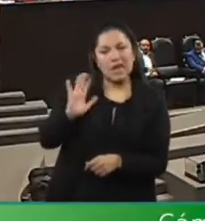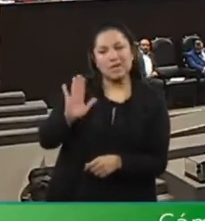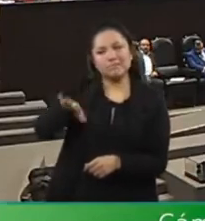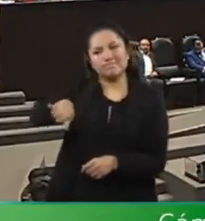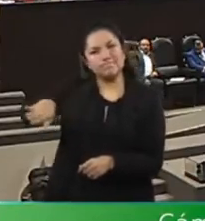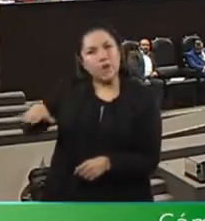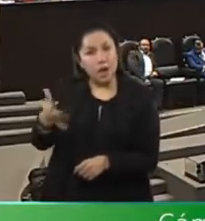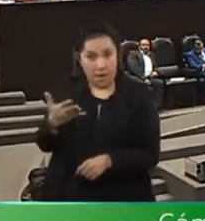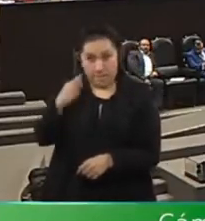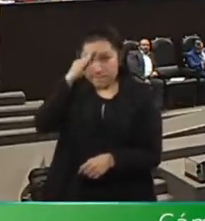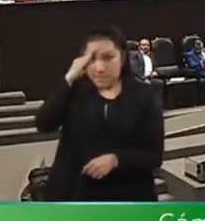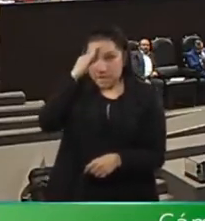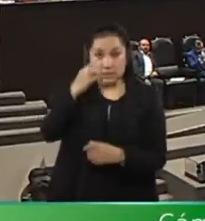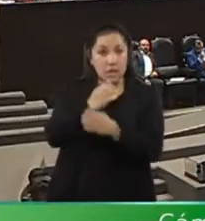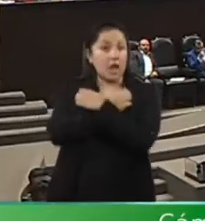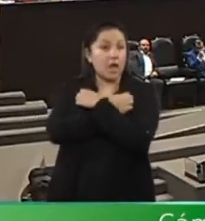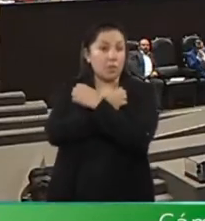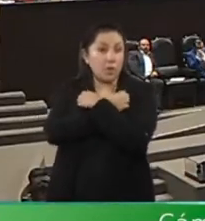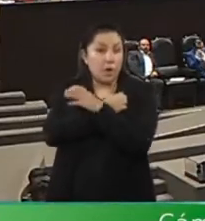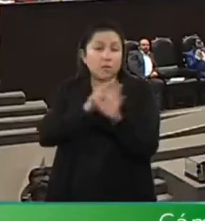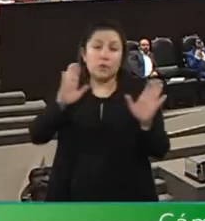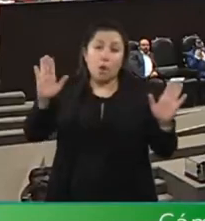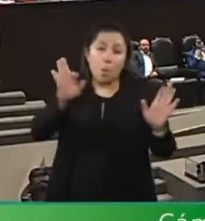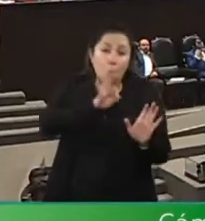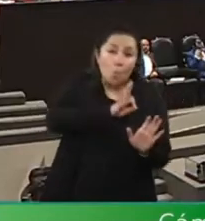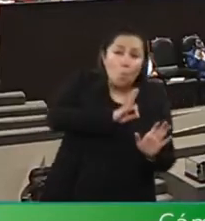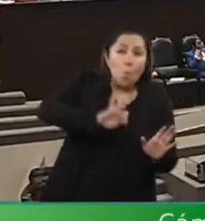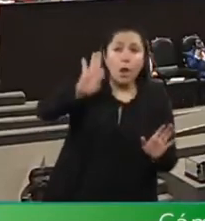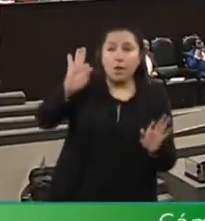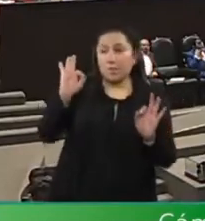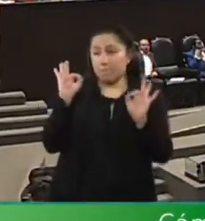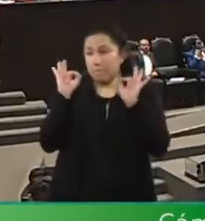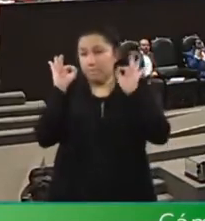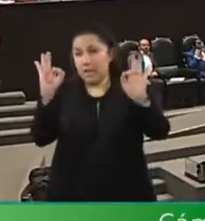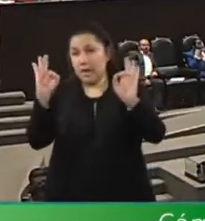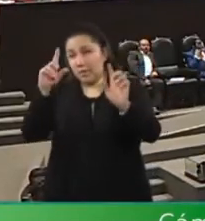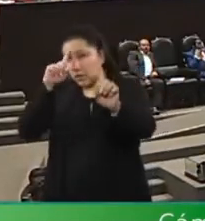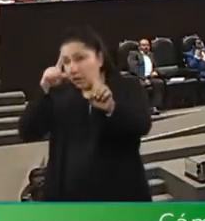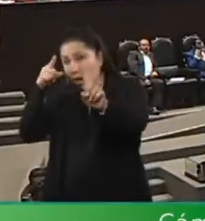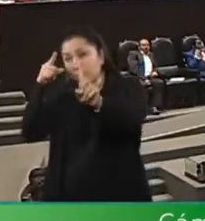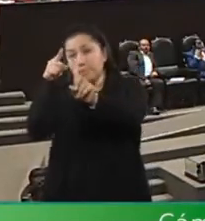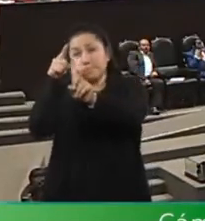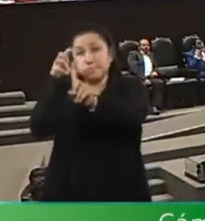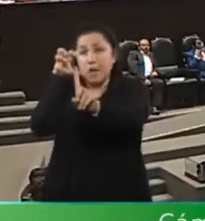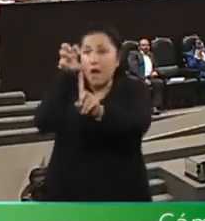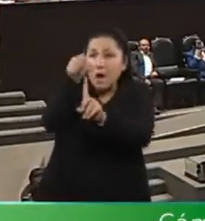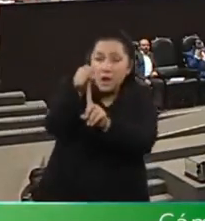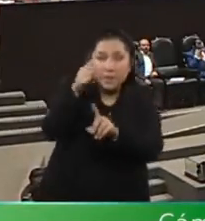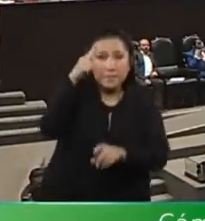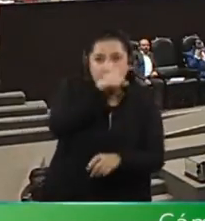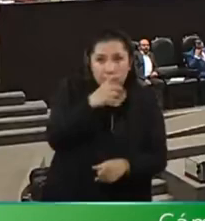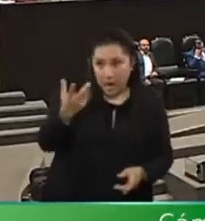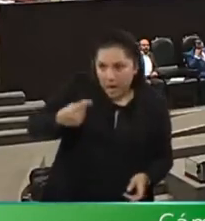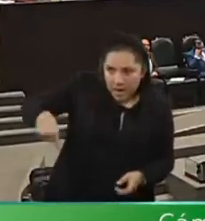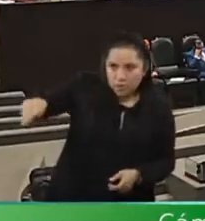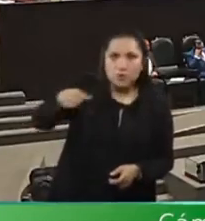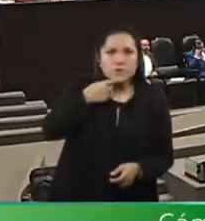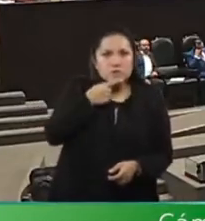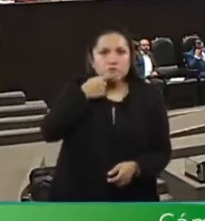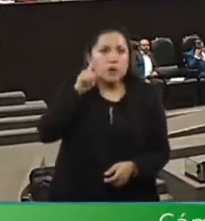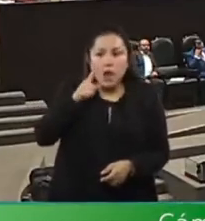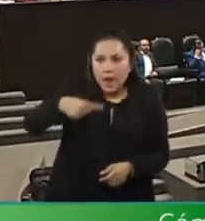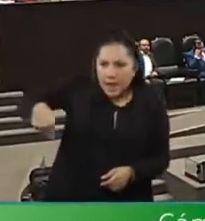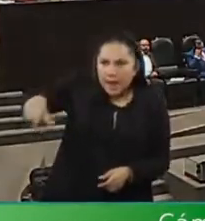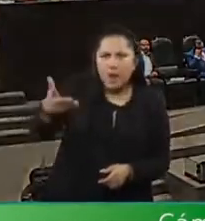sobre todo, destruir los sueños de los niños y las niñas sin tener la posibilidad de poder leer, aprender a leer y